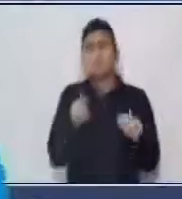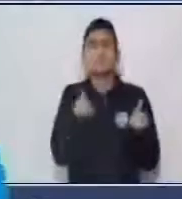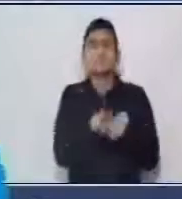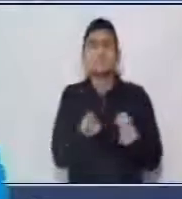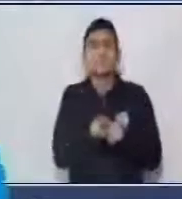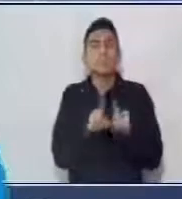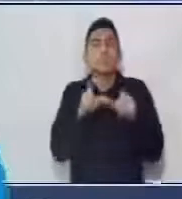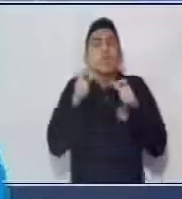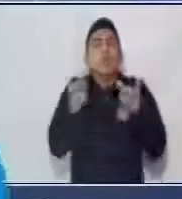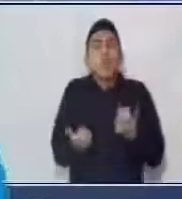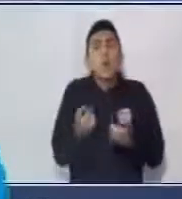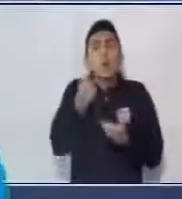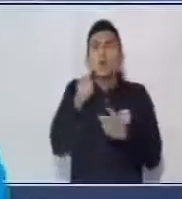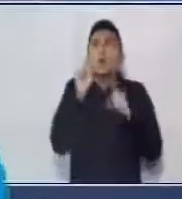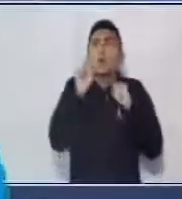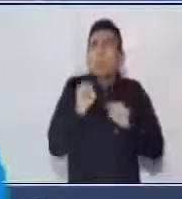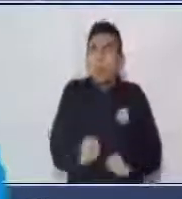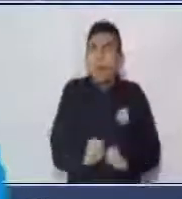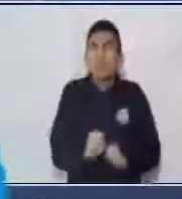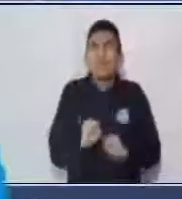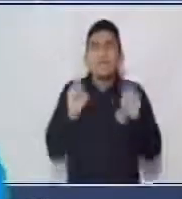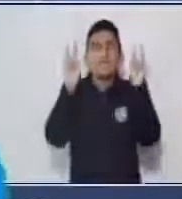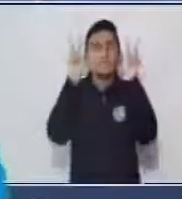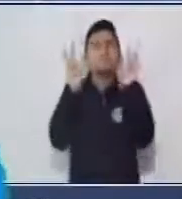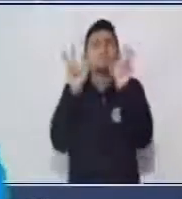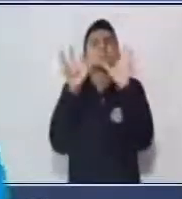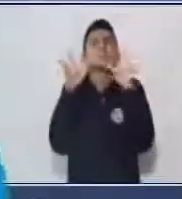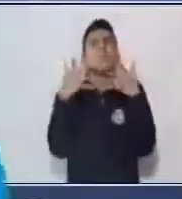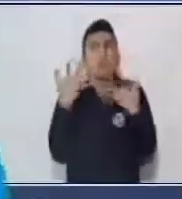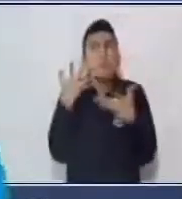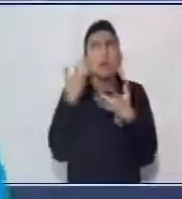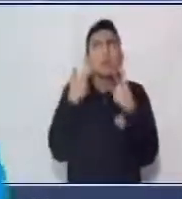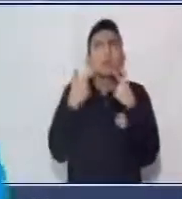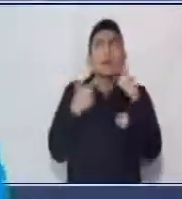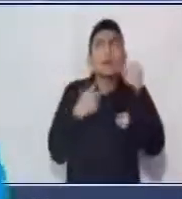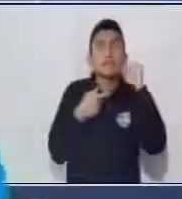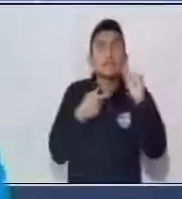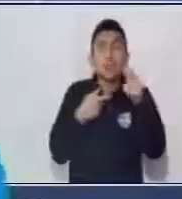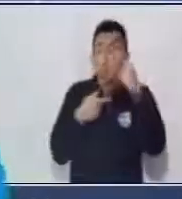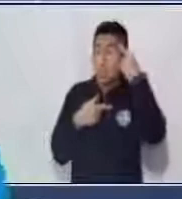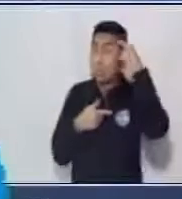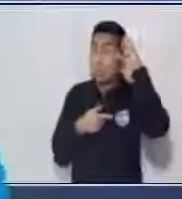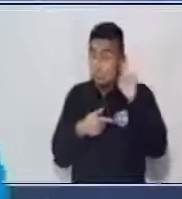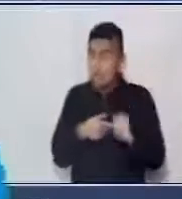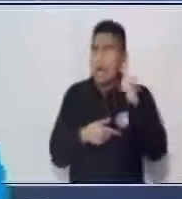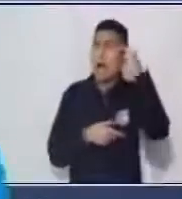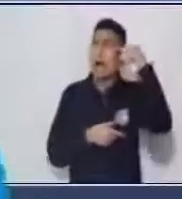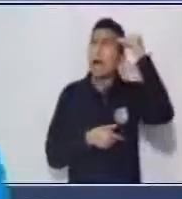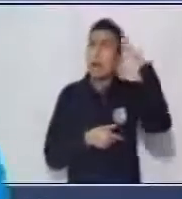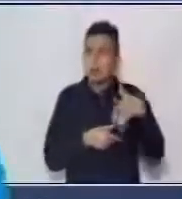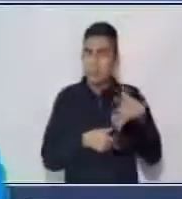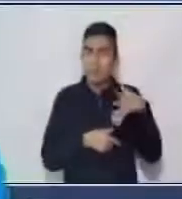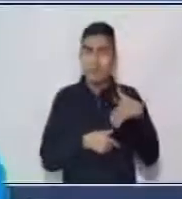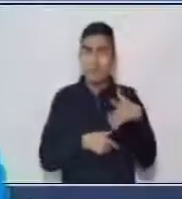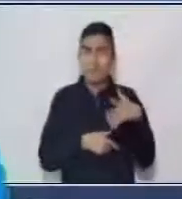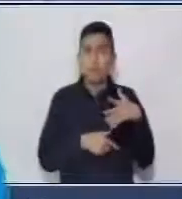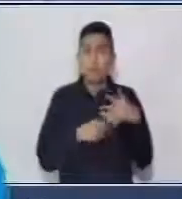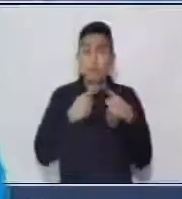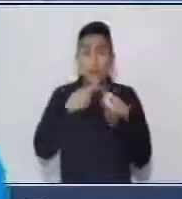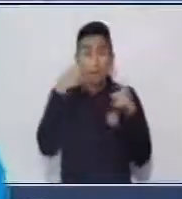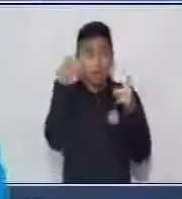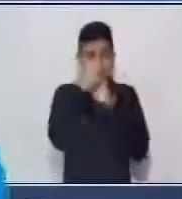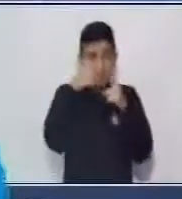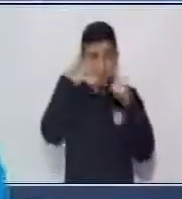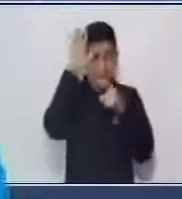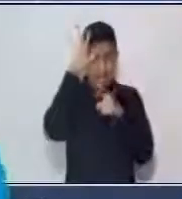poder empoderarte de este tema y que digas, sí, soy un experto en el verbo. Antes que pase más de